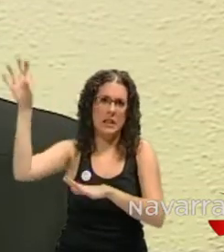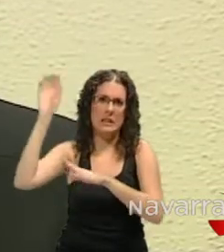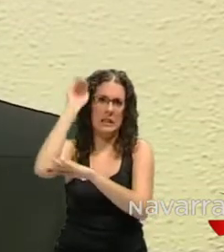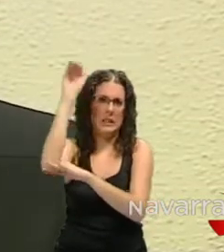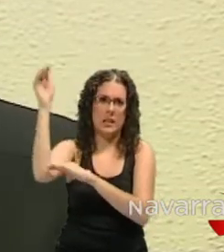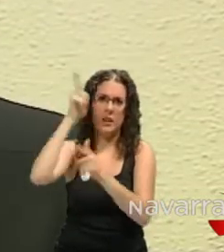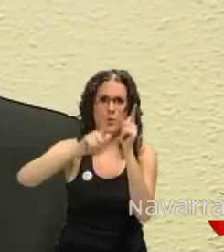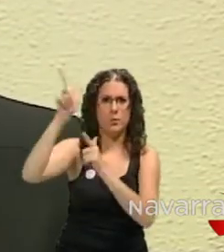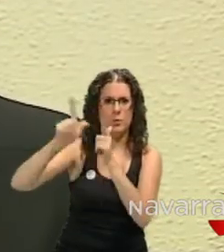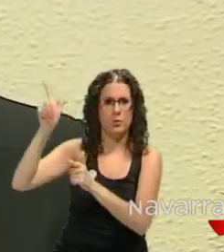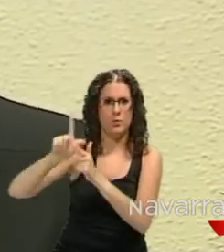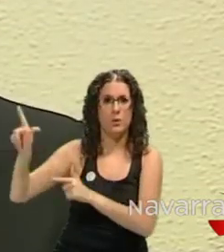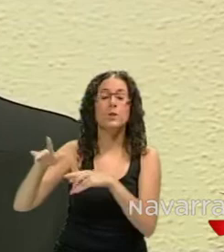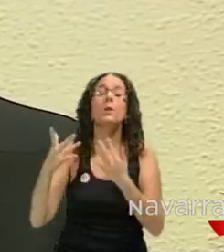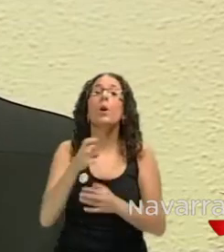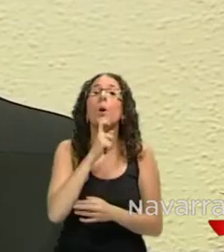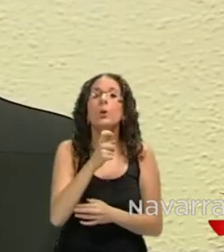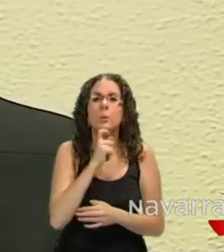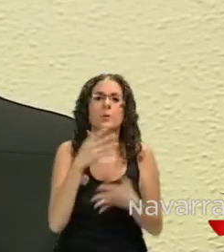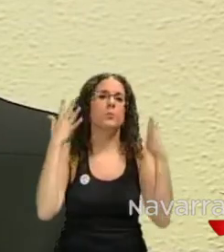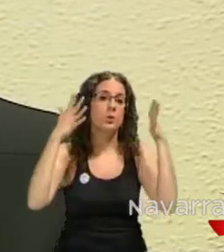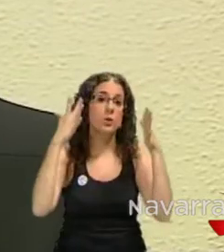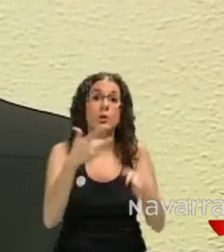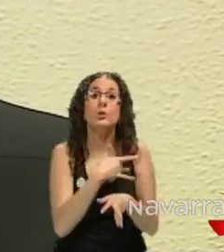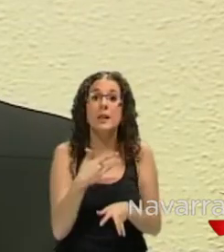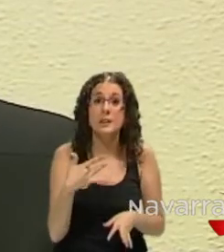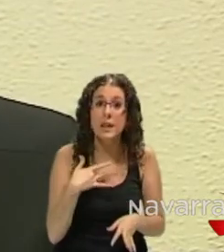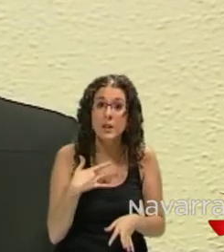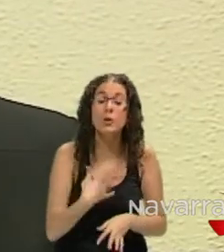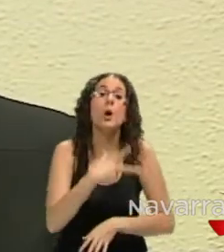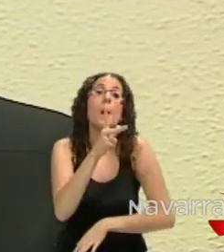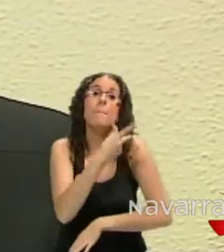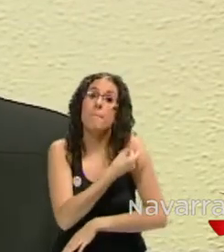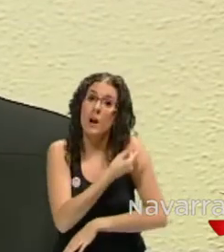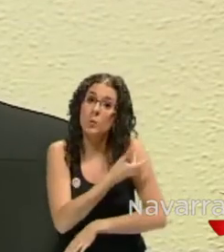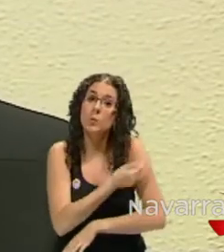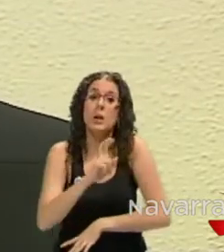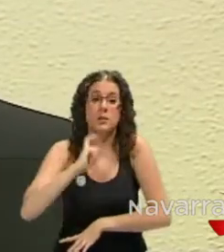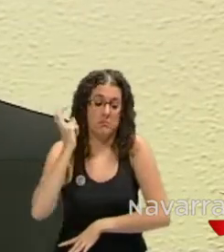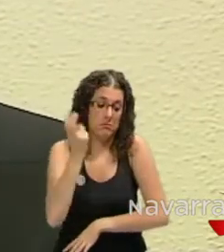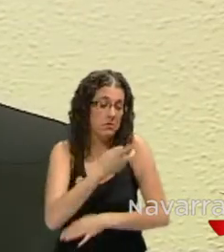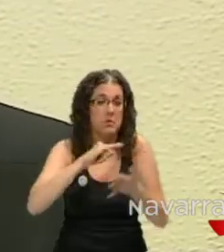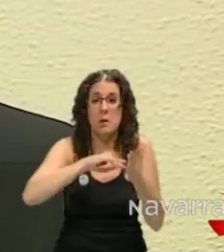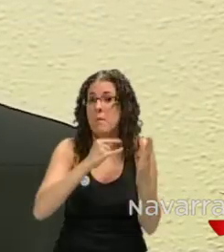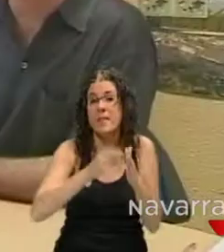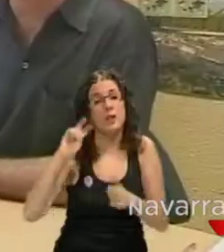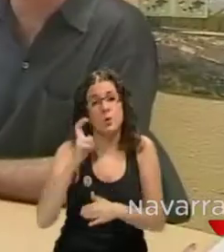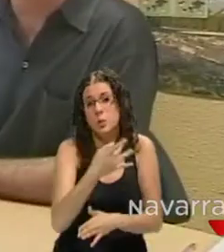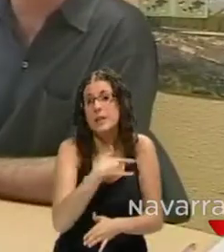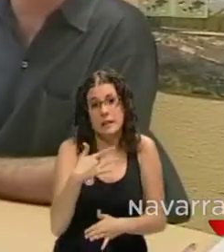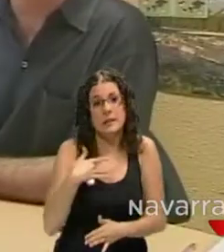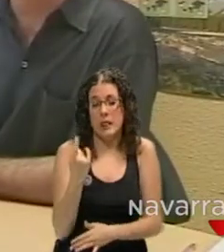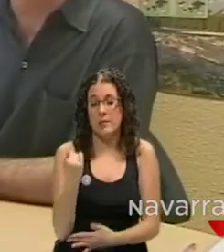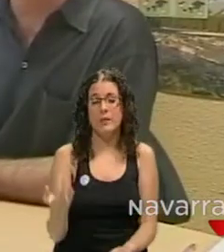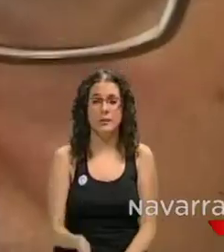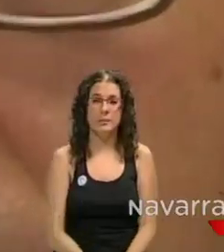indicaciones sanitarias, indicaciones de vacunas y demás medidas sanitarias necesarias. Lo primero